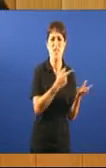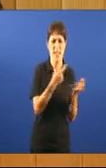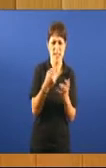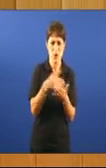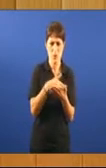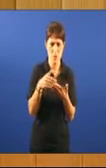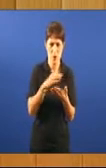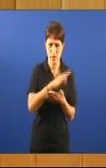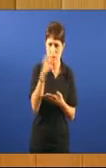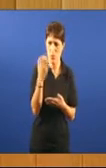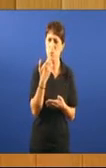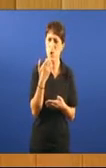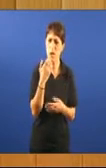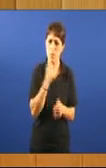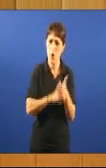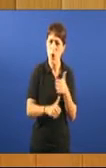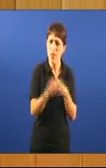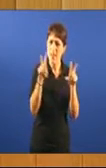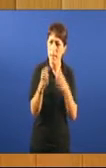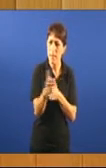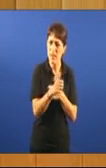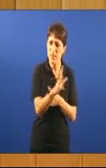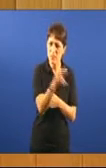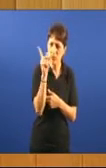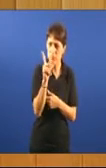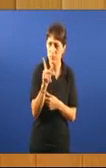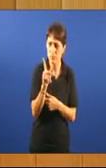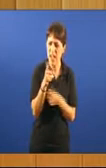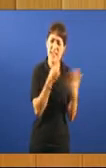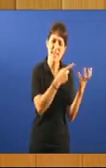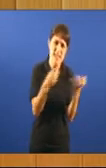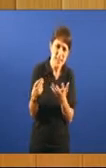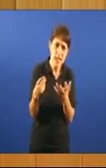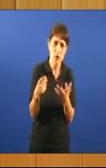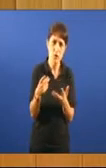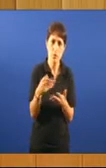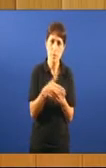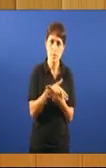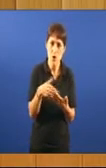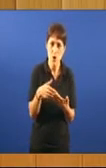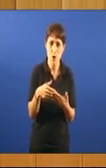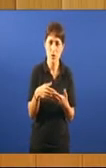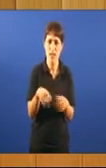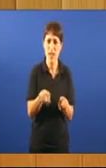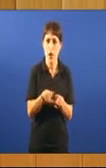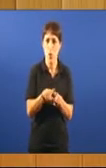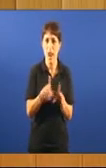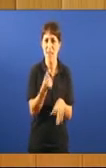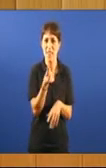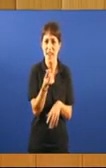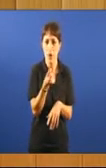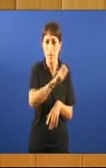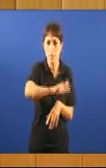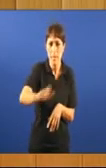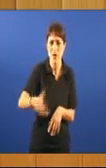os estafados polas preferentes. 600 millóns do aforro dos galegos e das galegas. O que se vai facer non